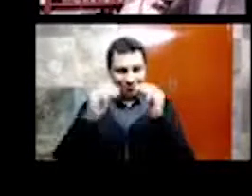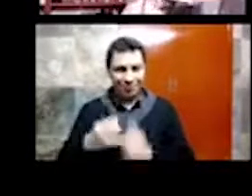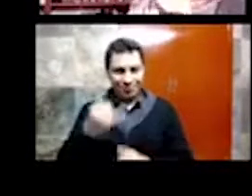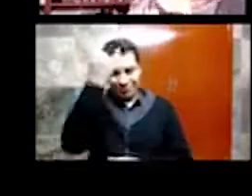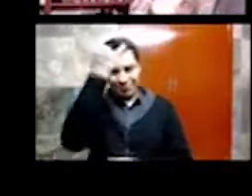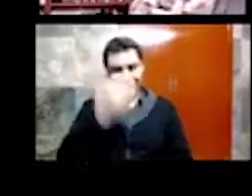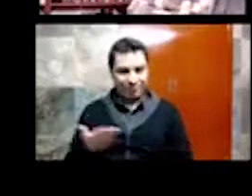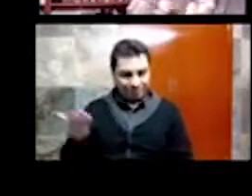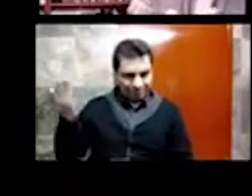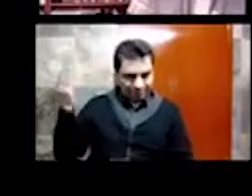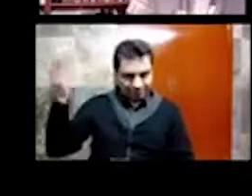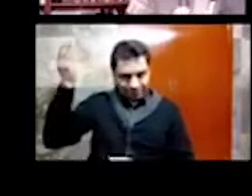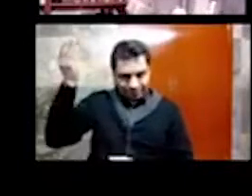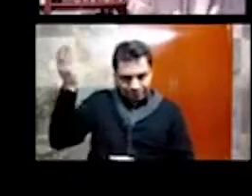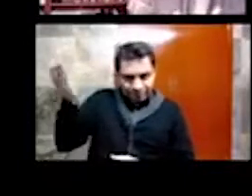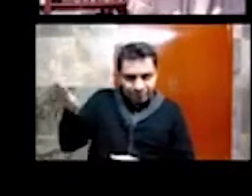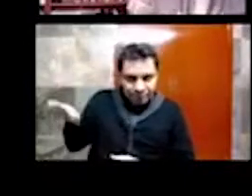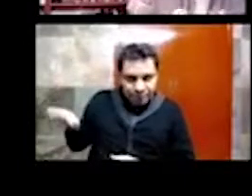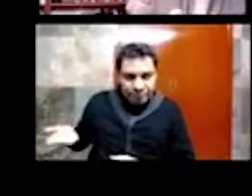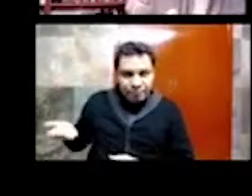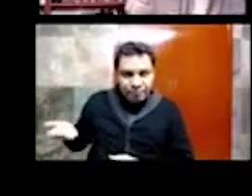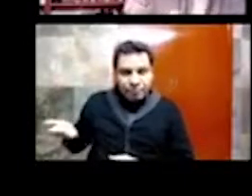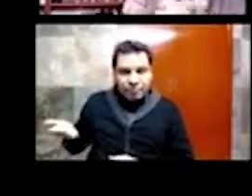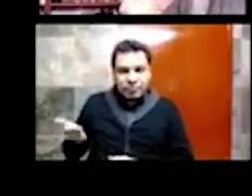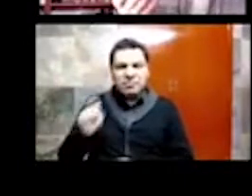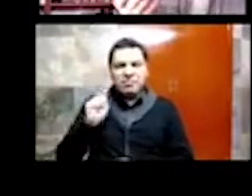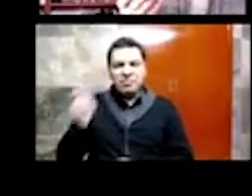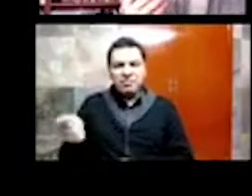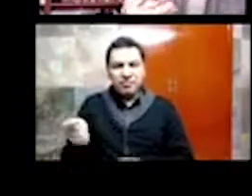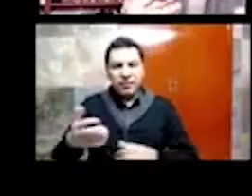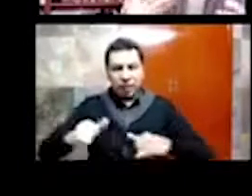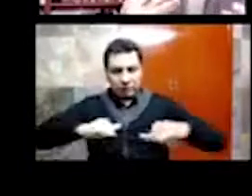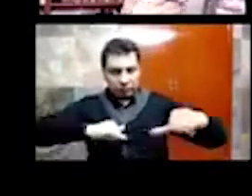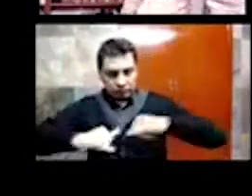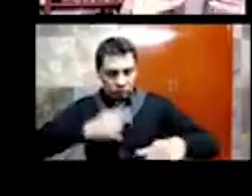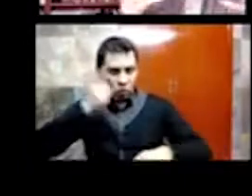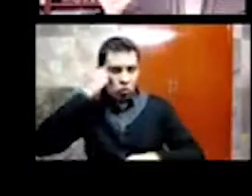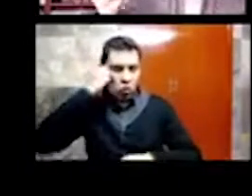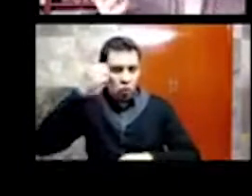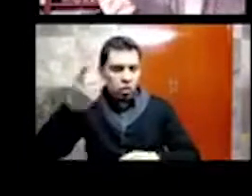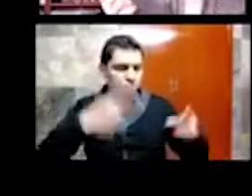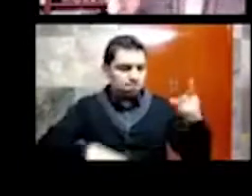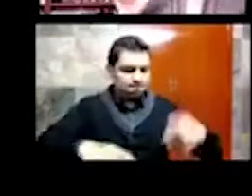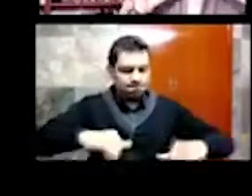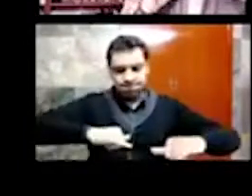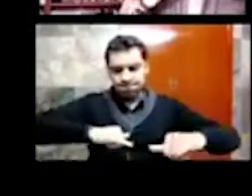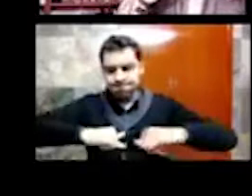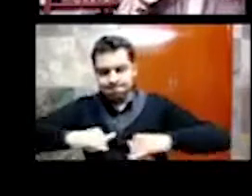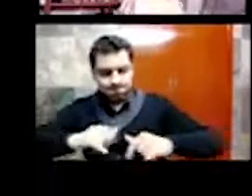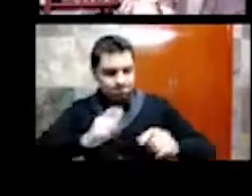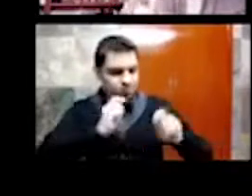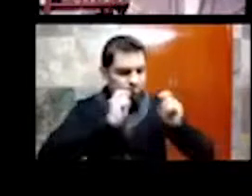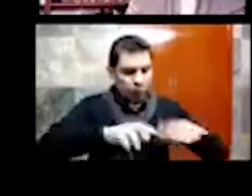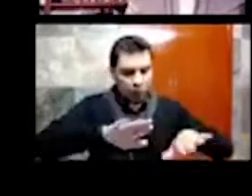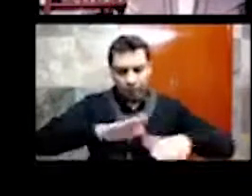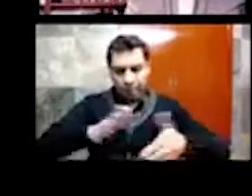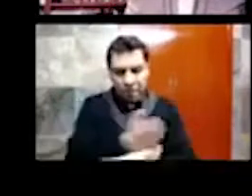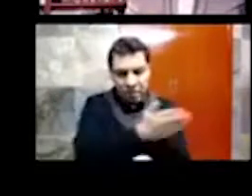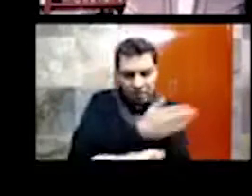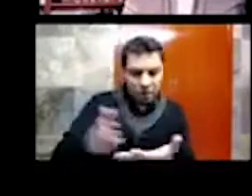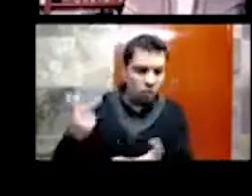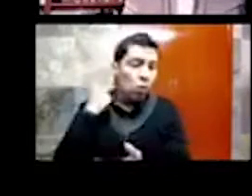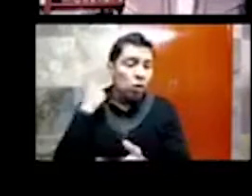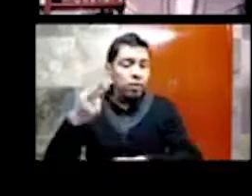con las atribuciones ideológicas dadas al territorio, al suelo, el recinto no queda exento de esta serie de